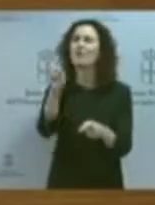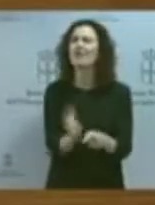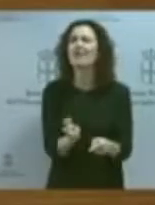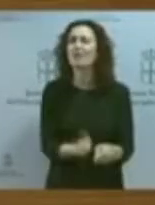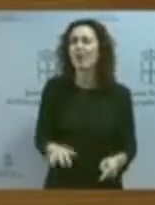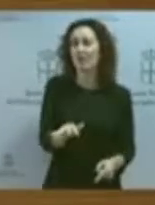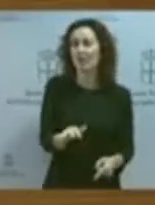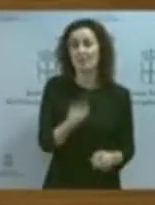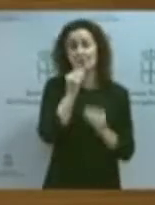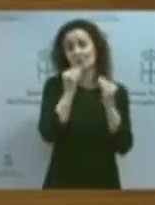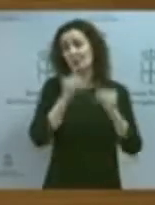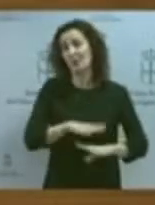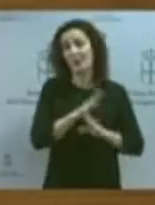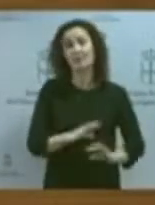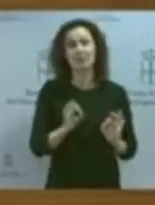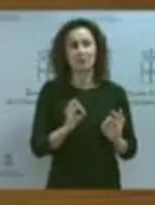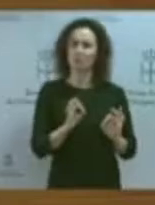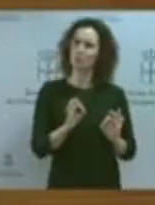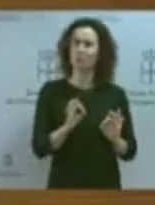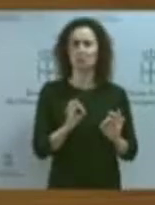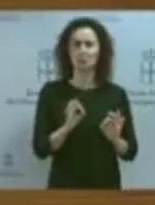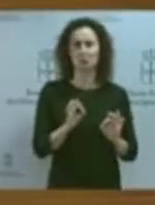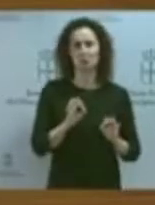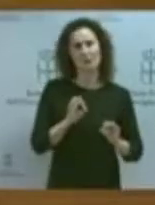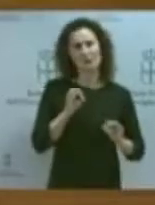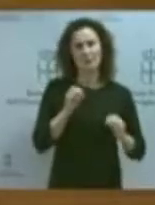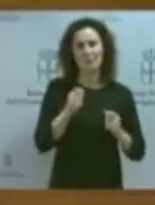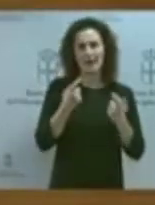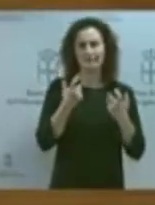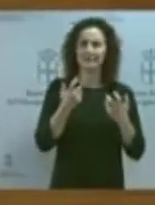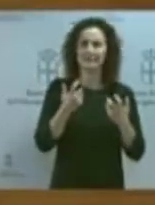prosaica de lo que nos quieren hacer creer. Podemos Asturias no va a apoyar esta propuesta. Muchas gracias.